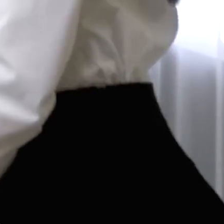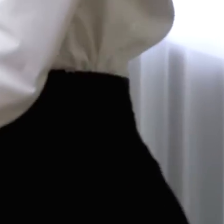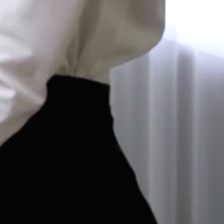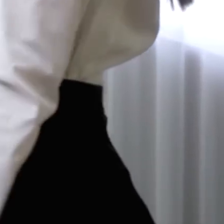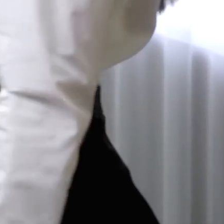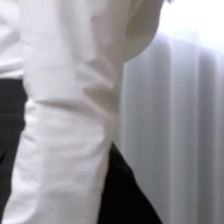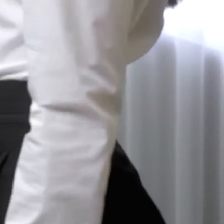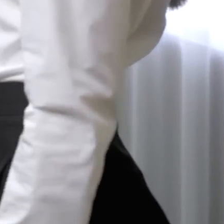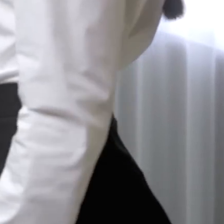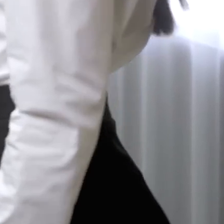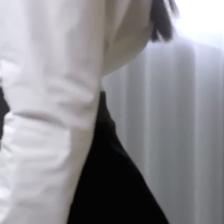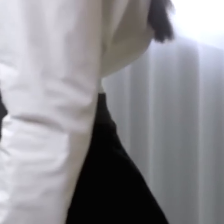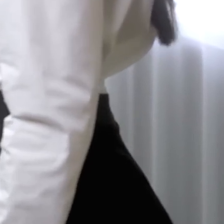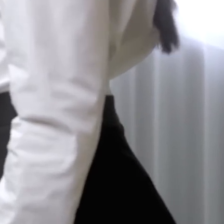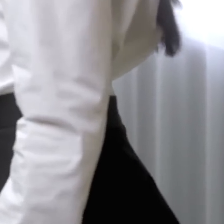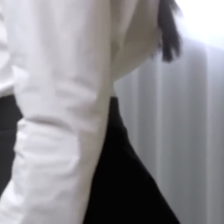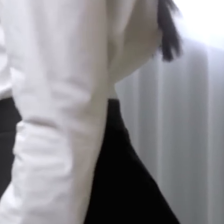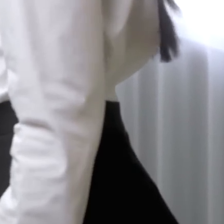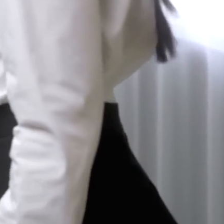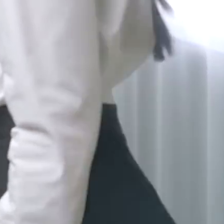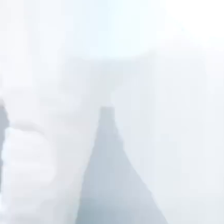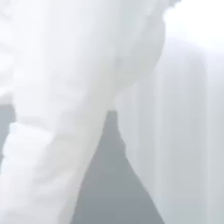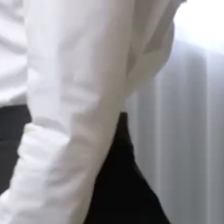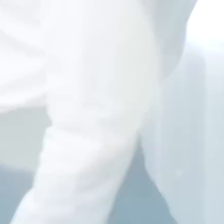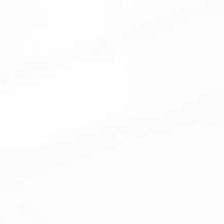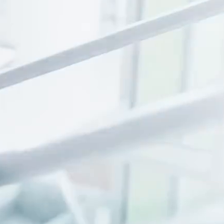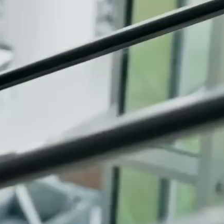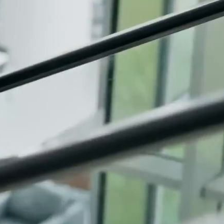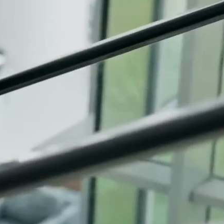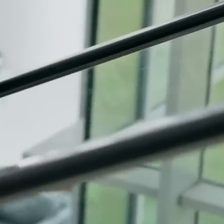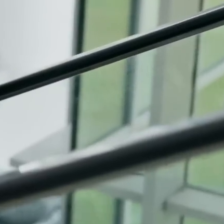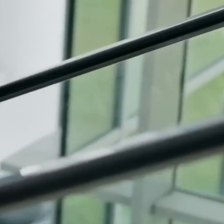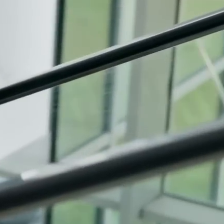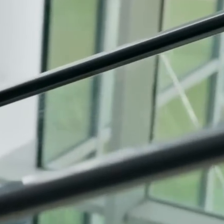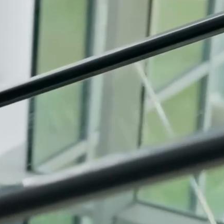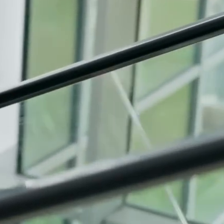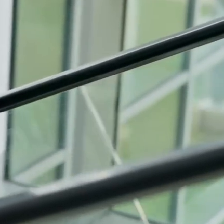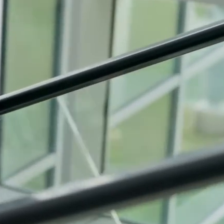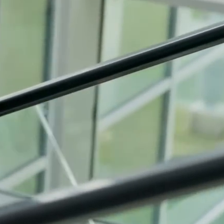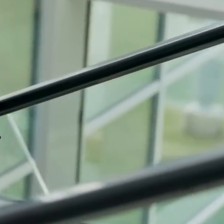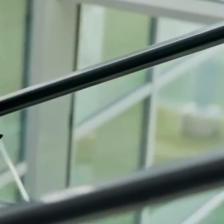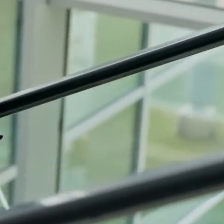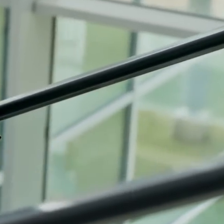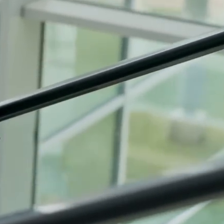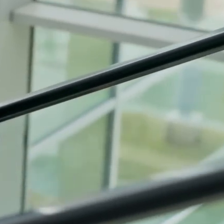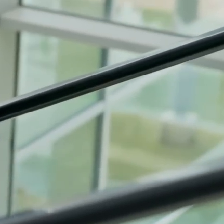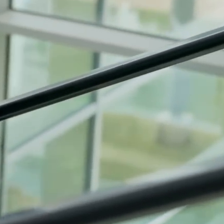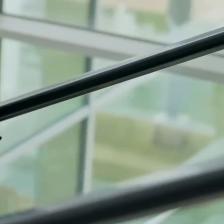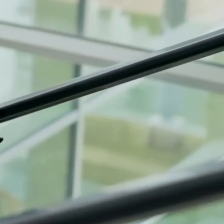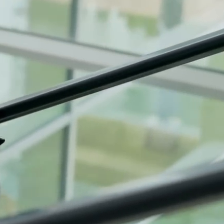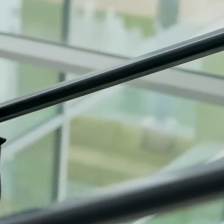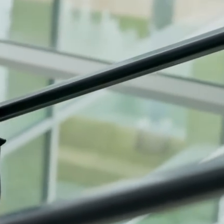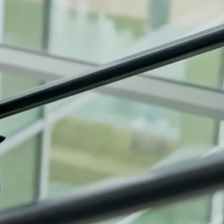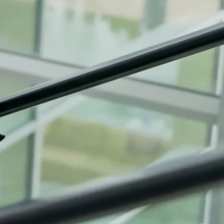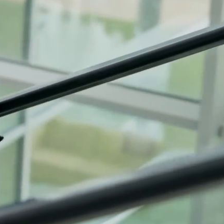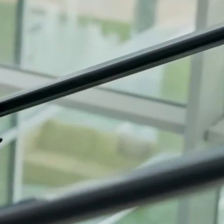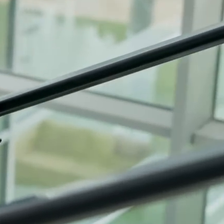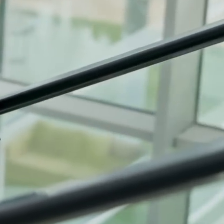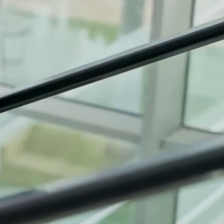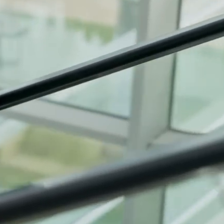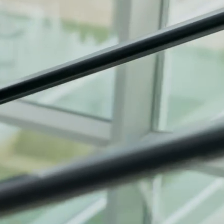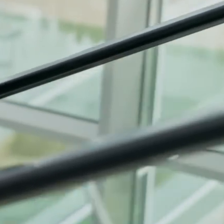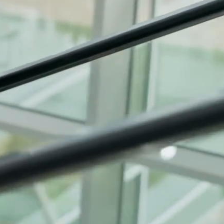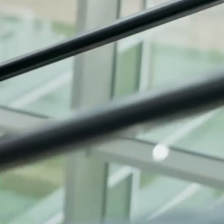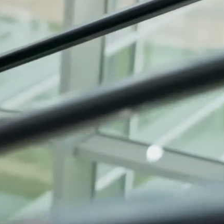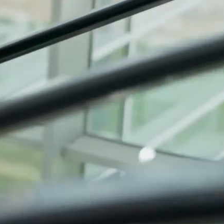embargo, actualmente en el Poder Judicial tienen un acuerdo interno para que jueces investigados por la Fiscalía General de la